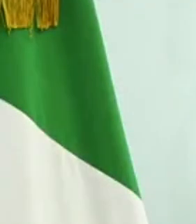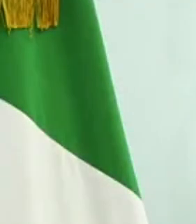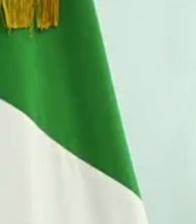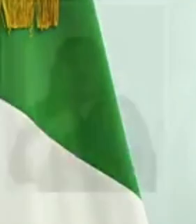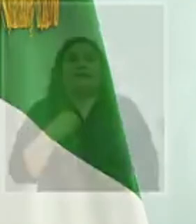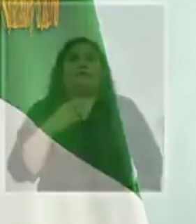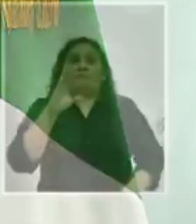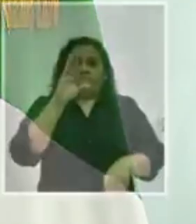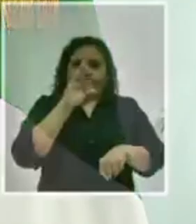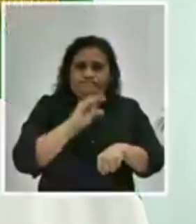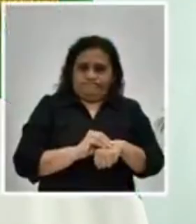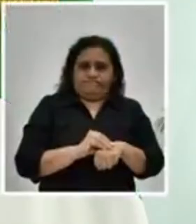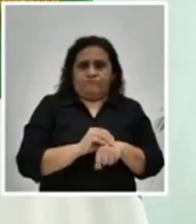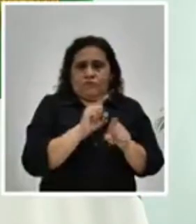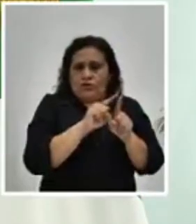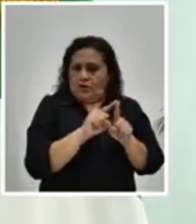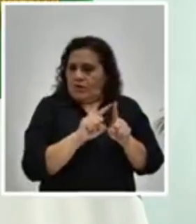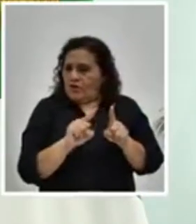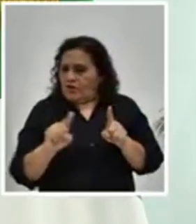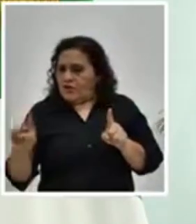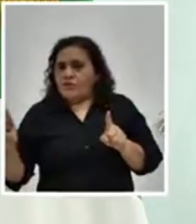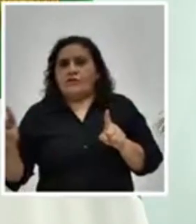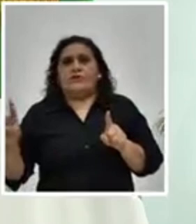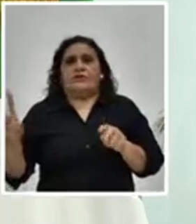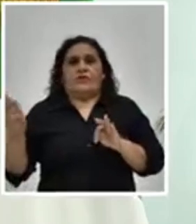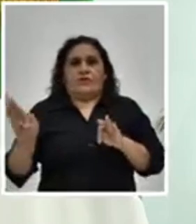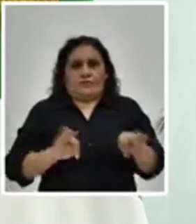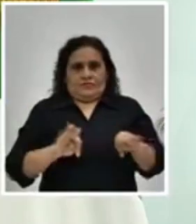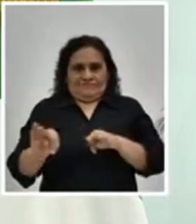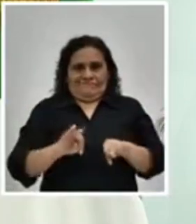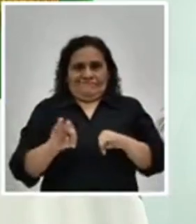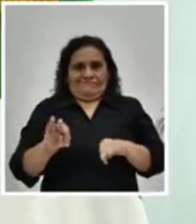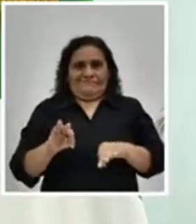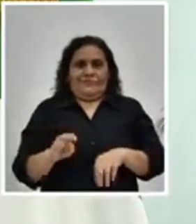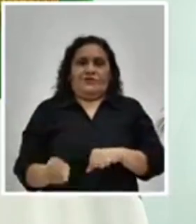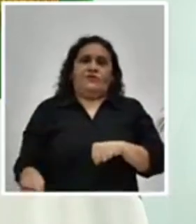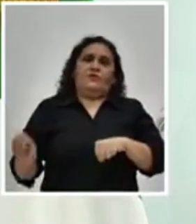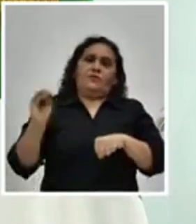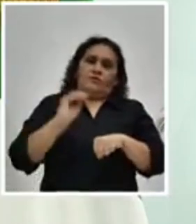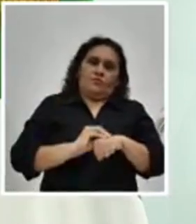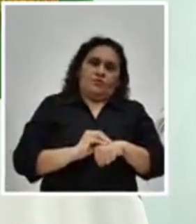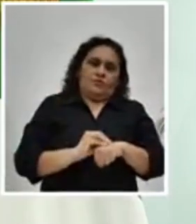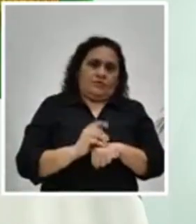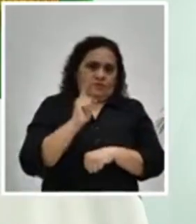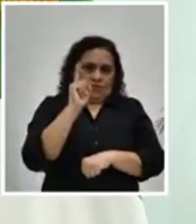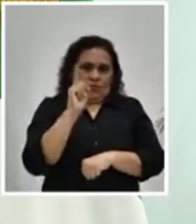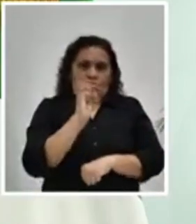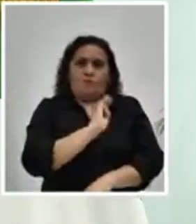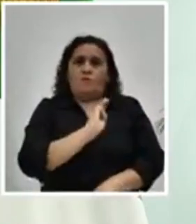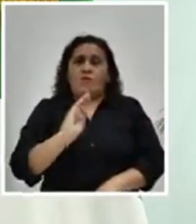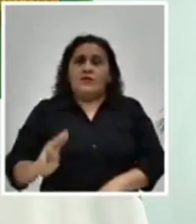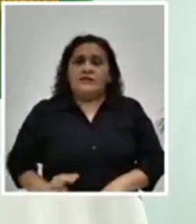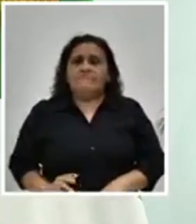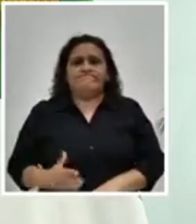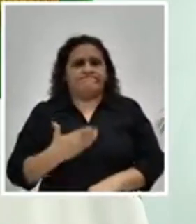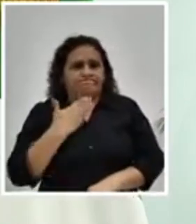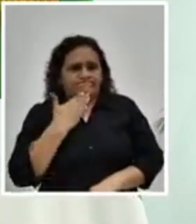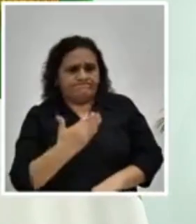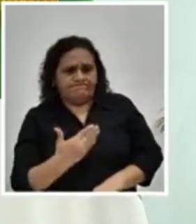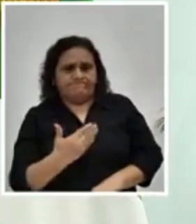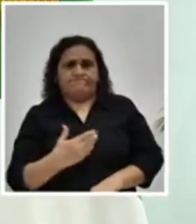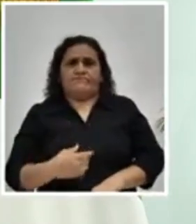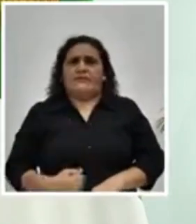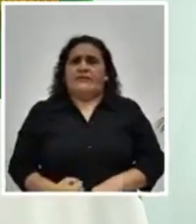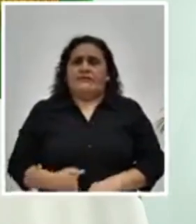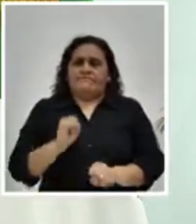venido refrendando a lo largo de la administración, lo cual nos posiciona como un municipio transparente y que rinde